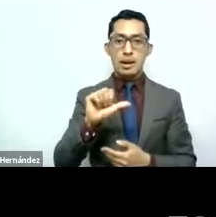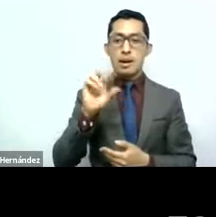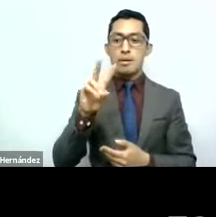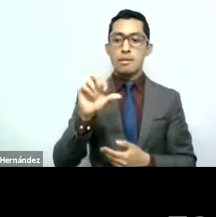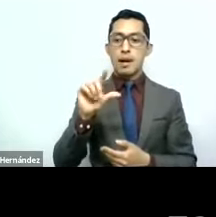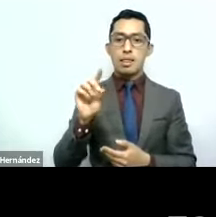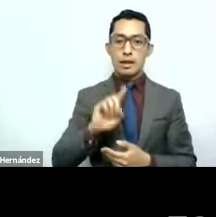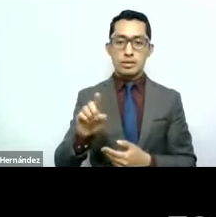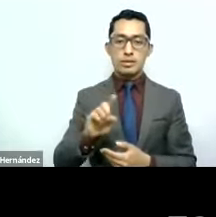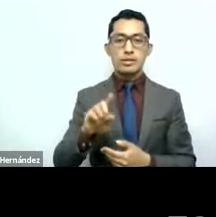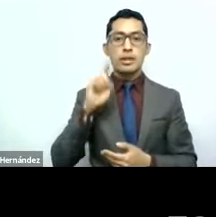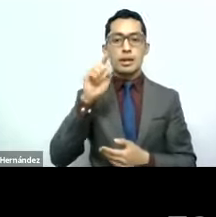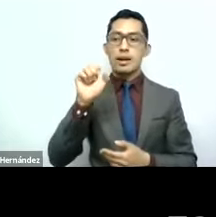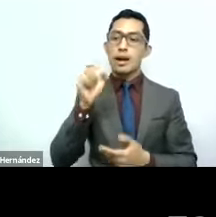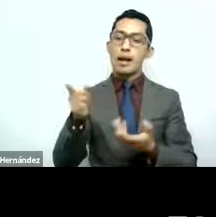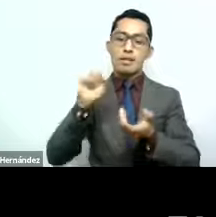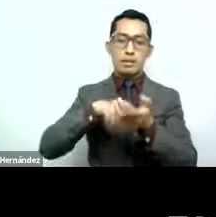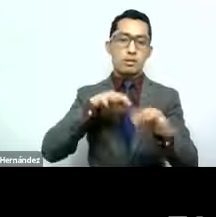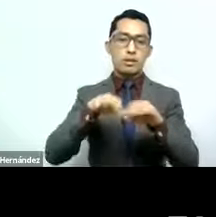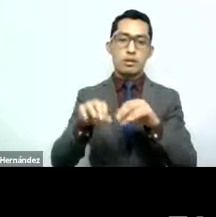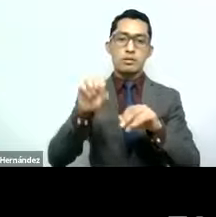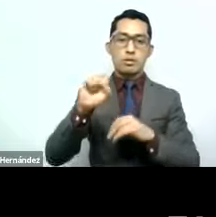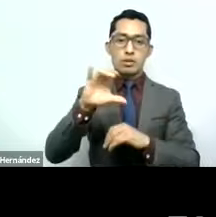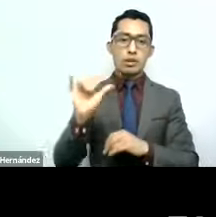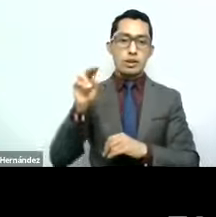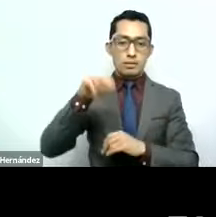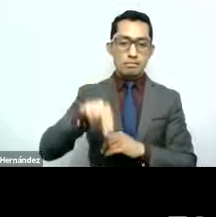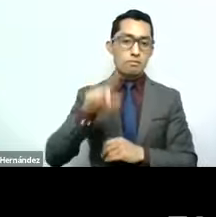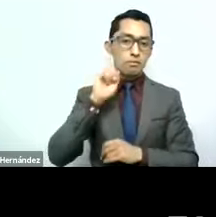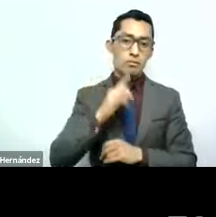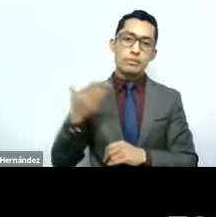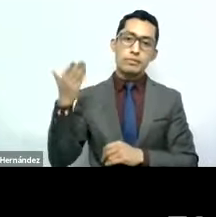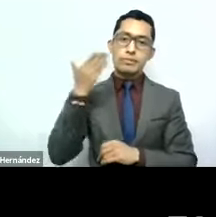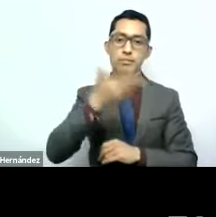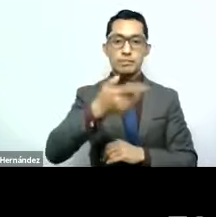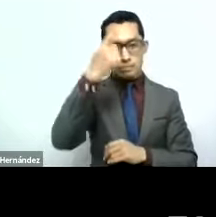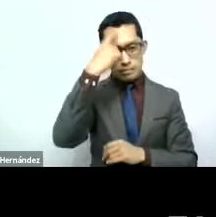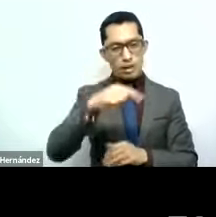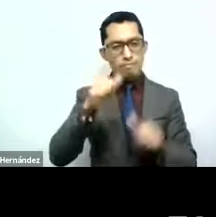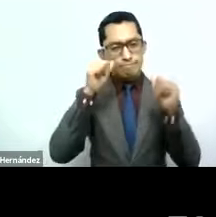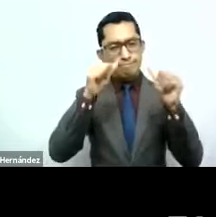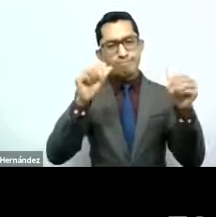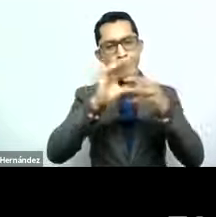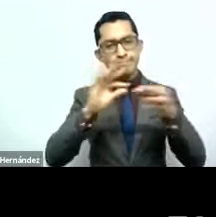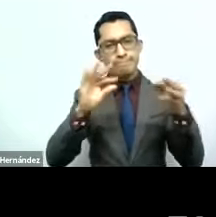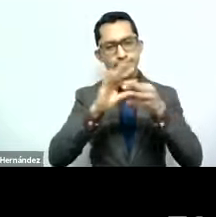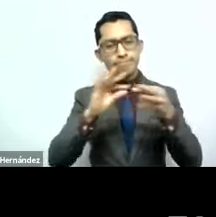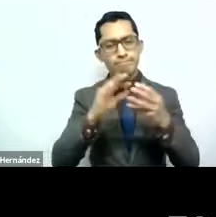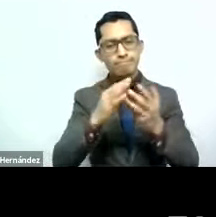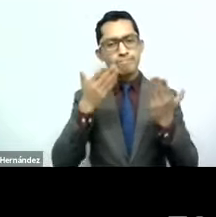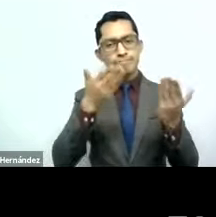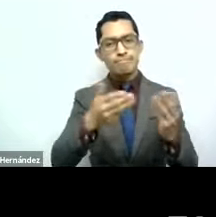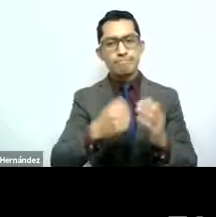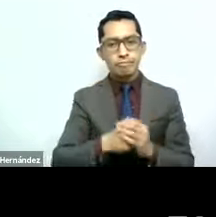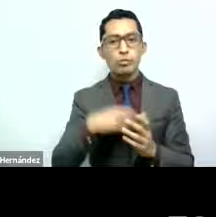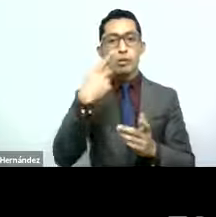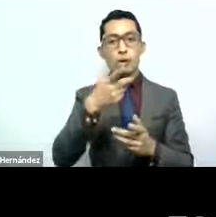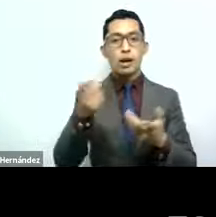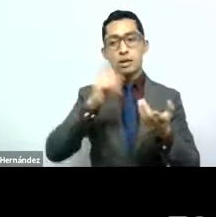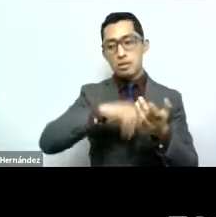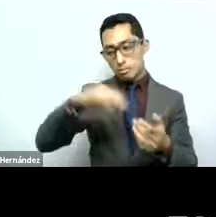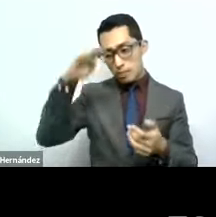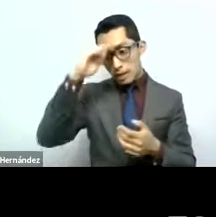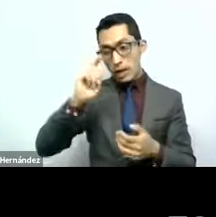la Suprema Corte, para pues para escucharla y con que comparta sus